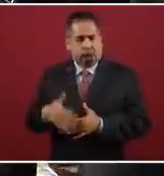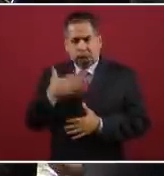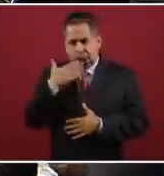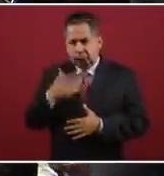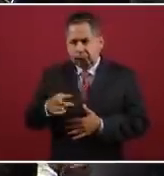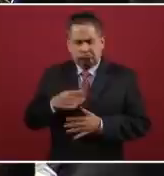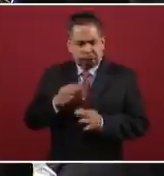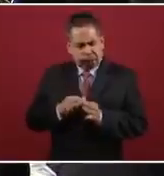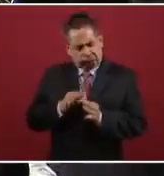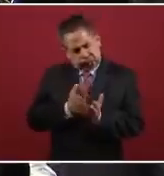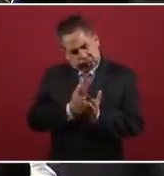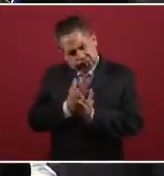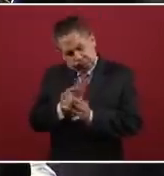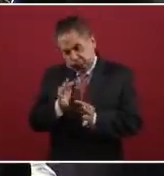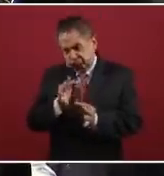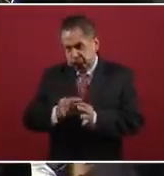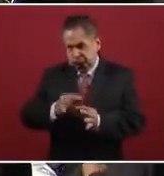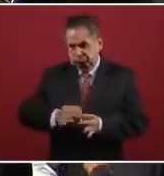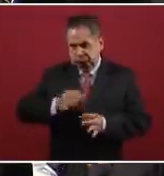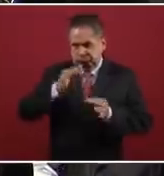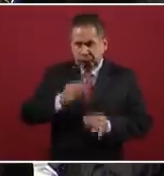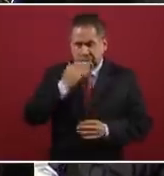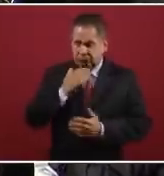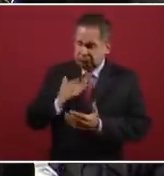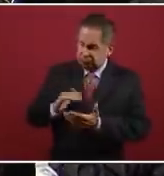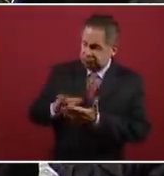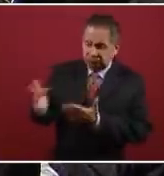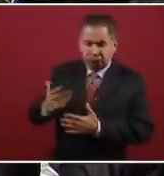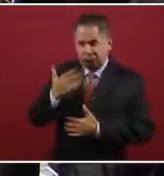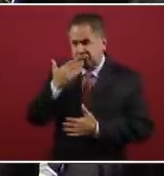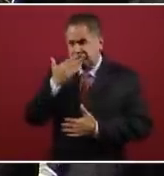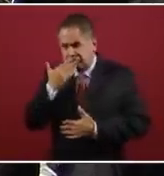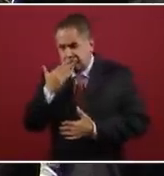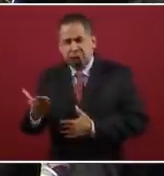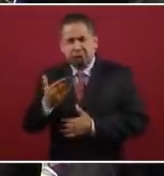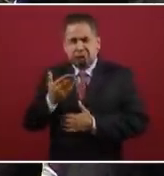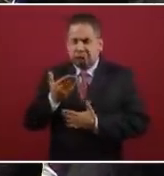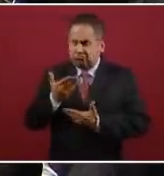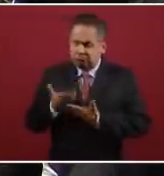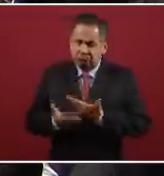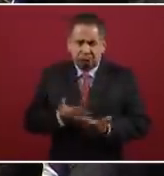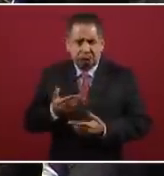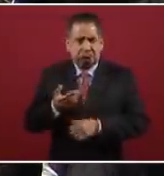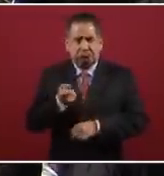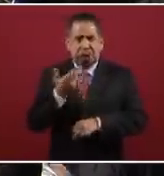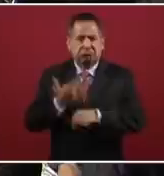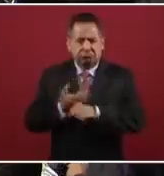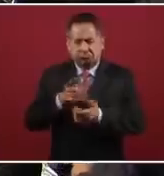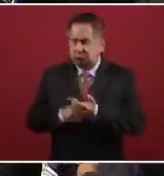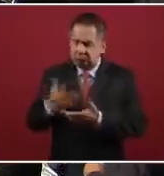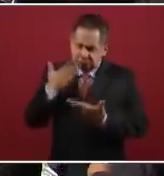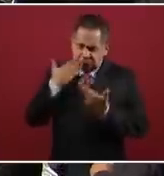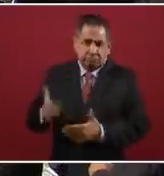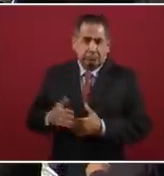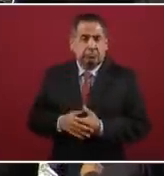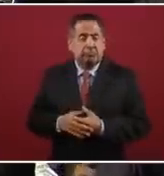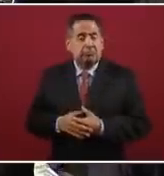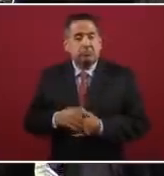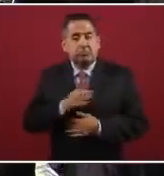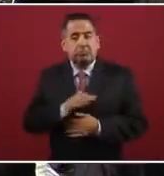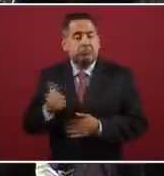su constancia. Es un buen servidor público, porque ya